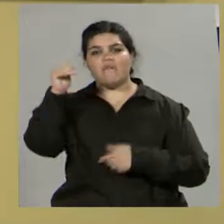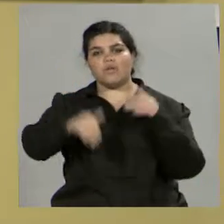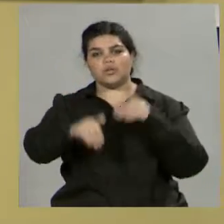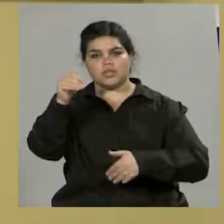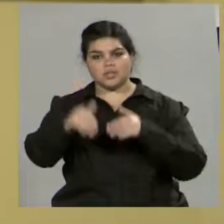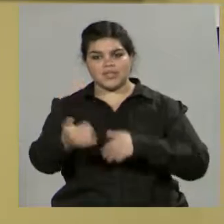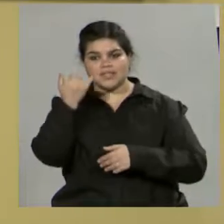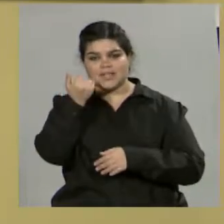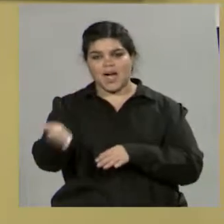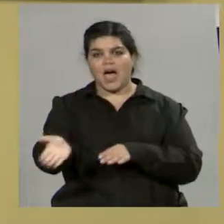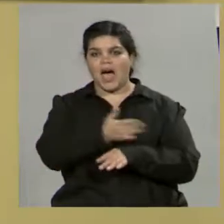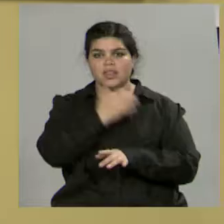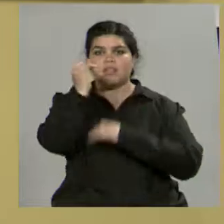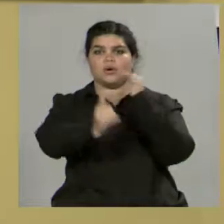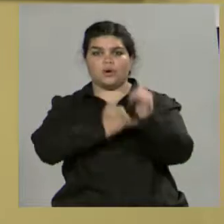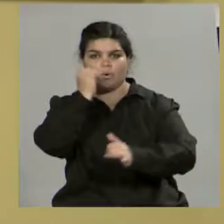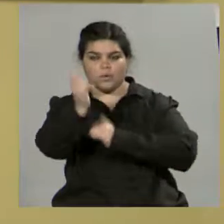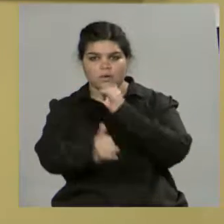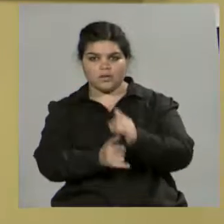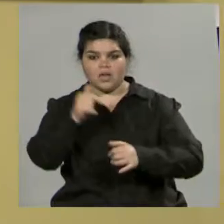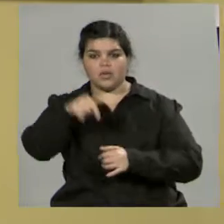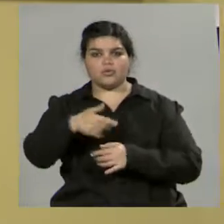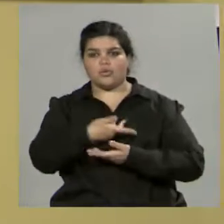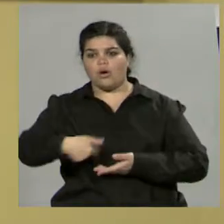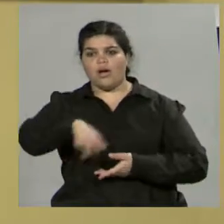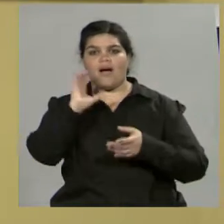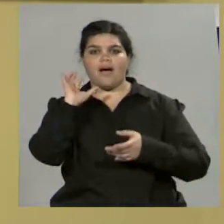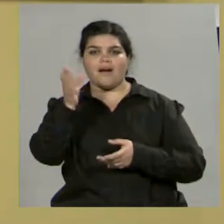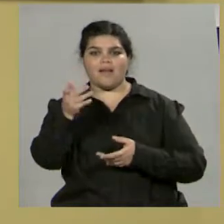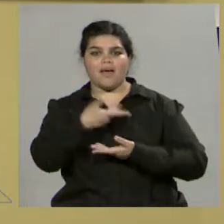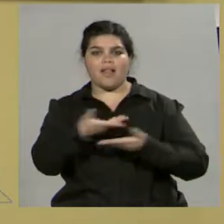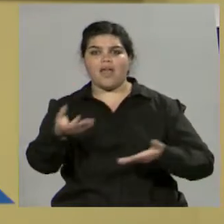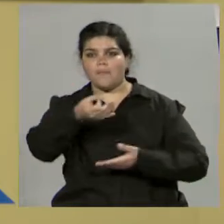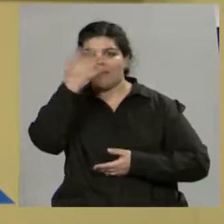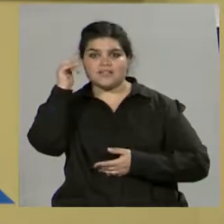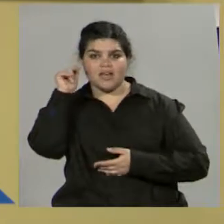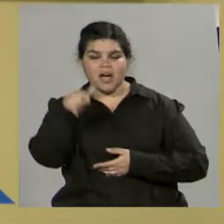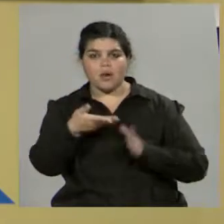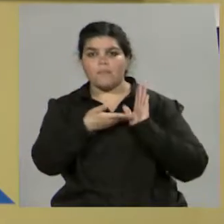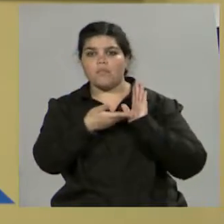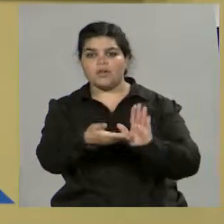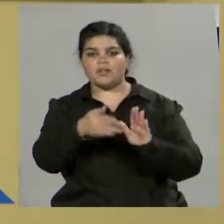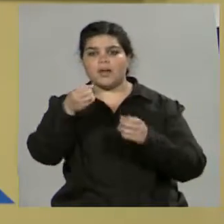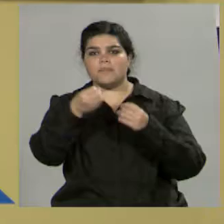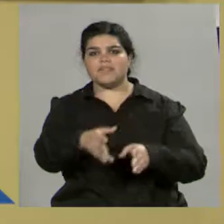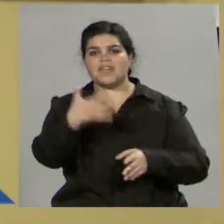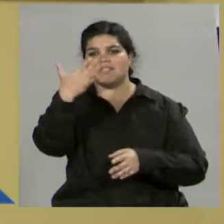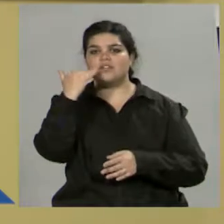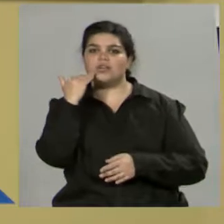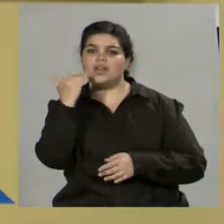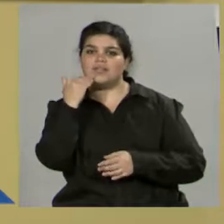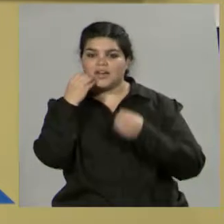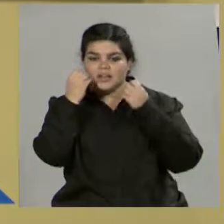venido anticipando a las PASO. Nosotros vamos a hacer una cobertura especial en Universidad que comenzará a partir de las 17, así que